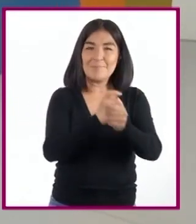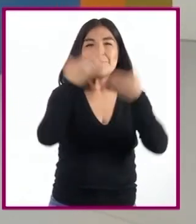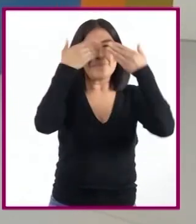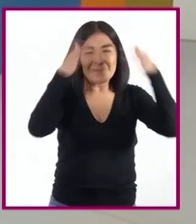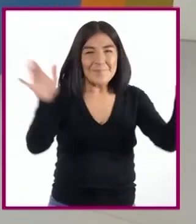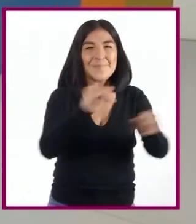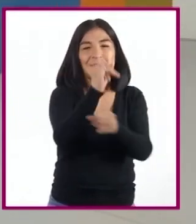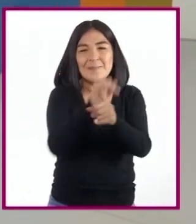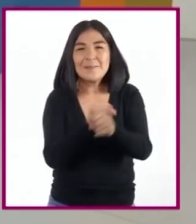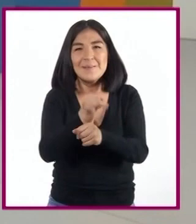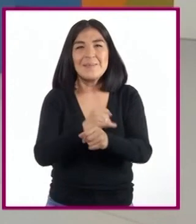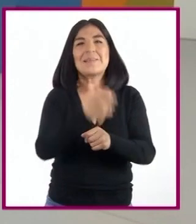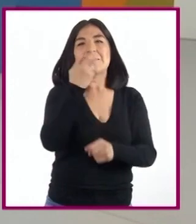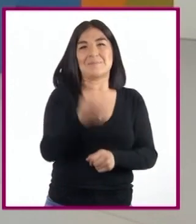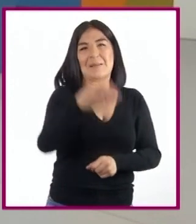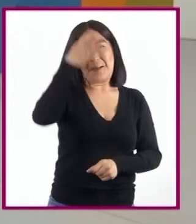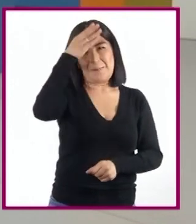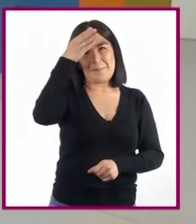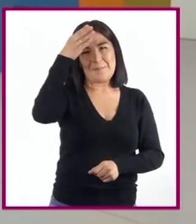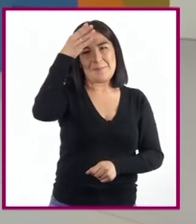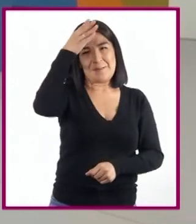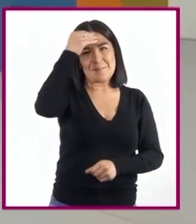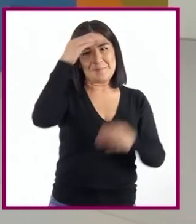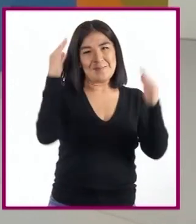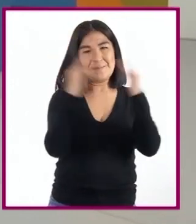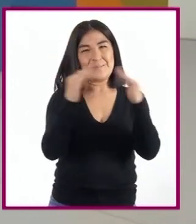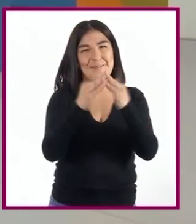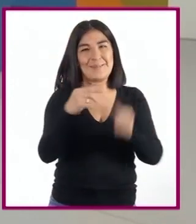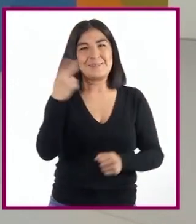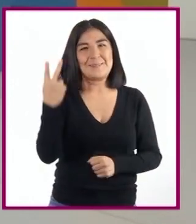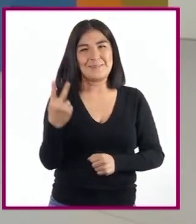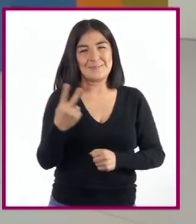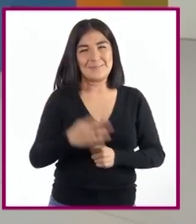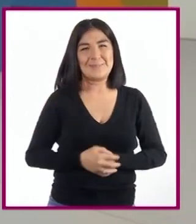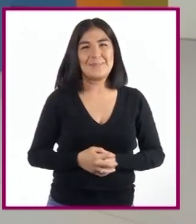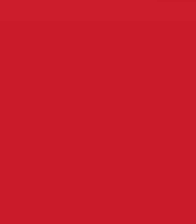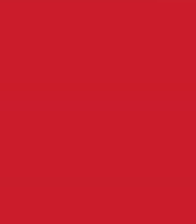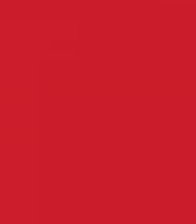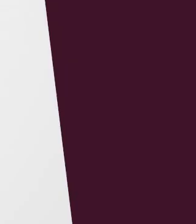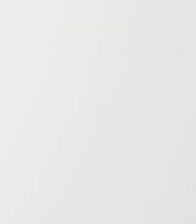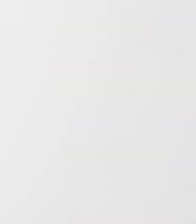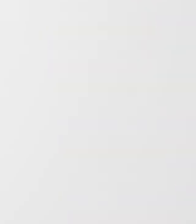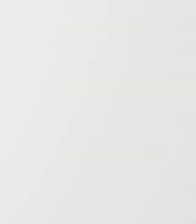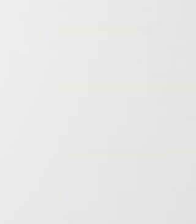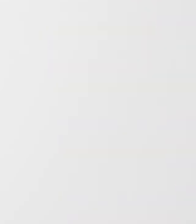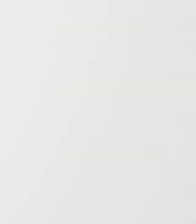descubriendo y explorando en Aprende en Casa 2.